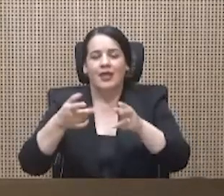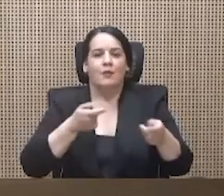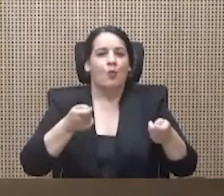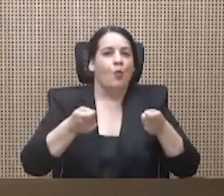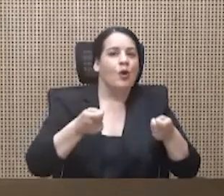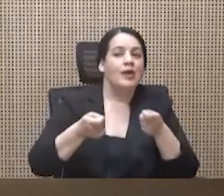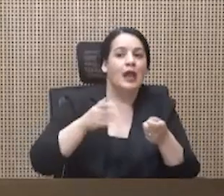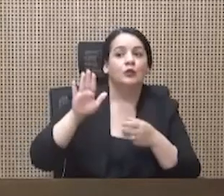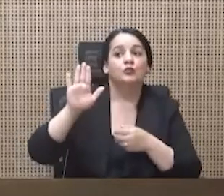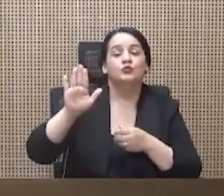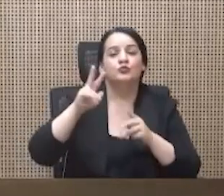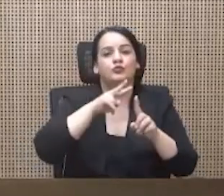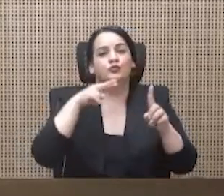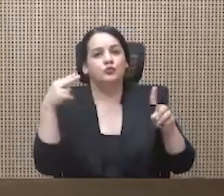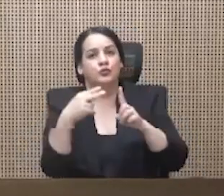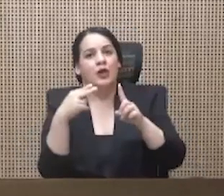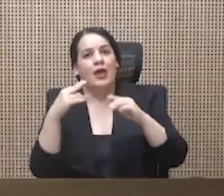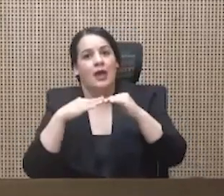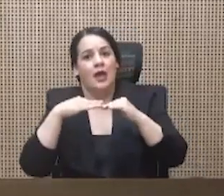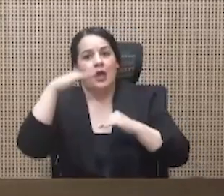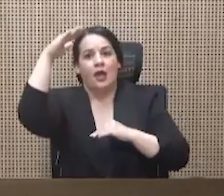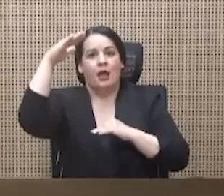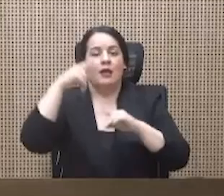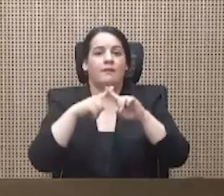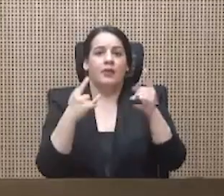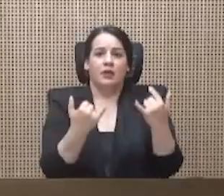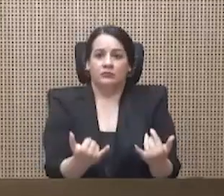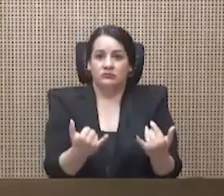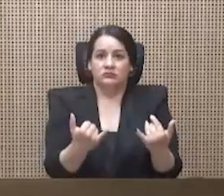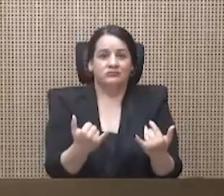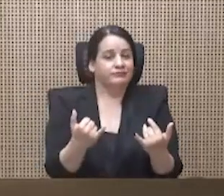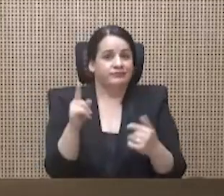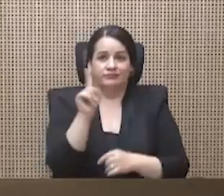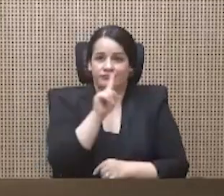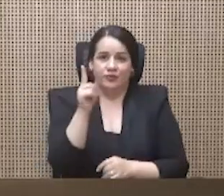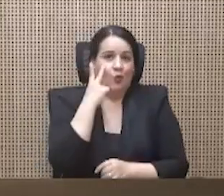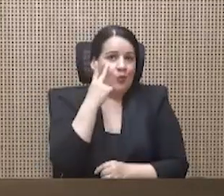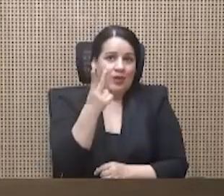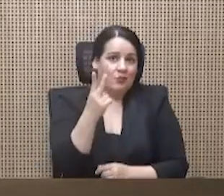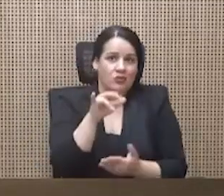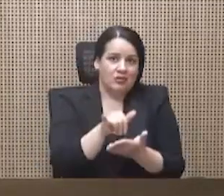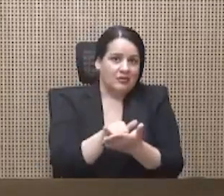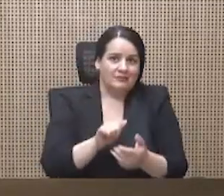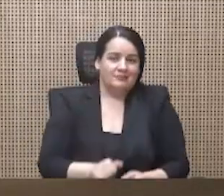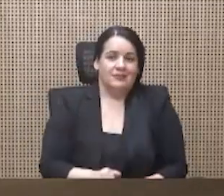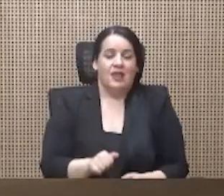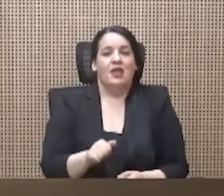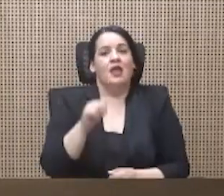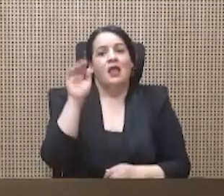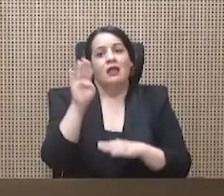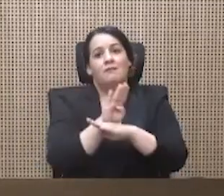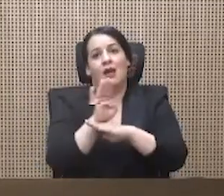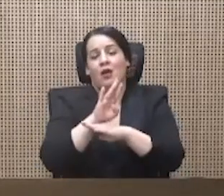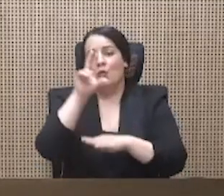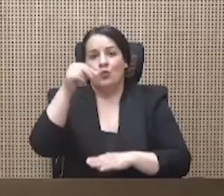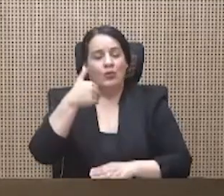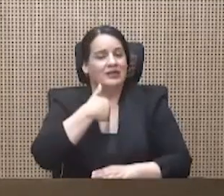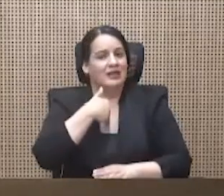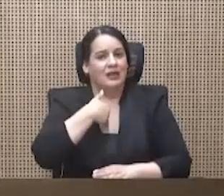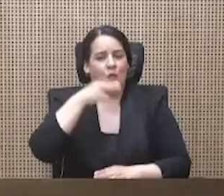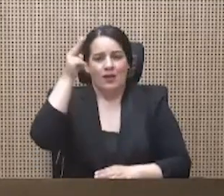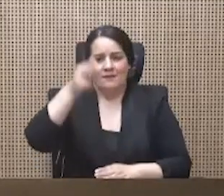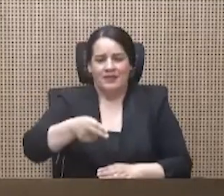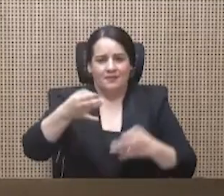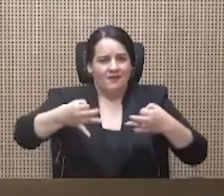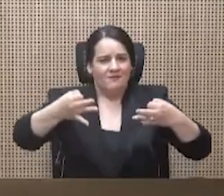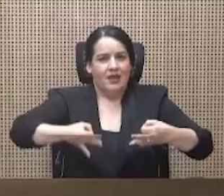de alza. Sin embargo, hoy no vemos nada de esto. No obstante, el banco no ha tenido esta misma firmeza y claridad